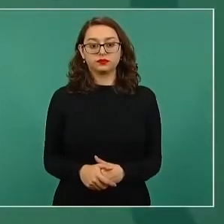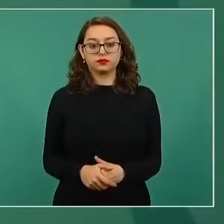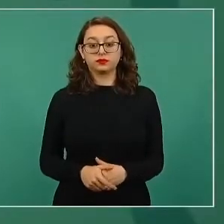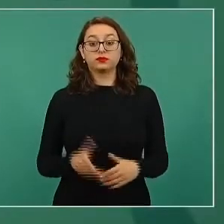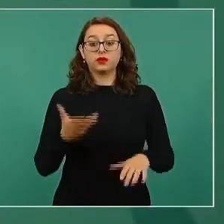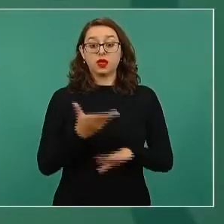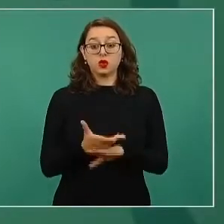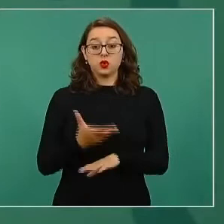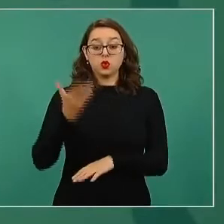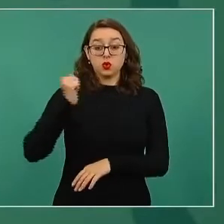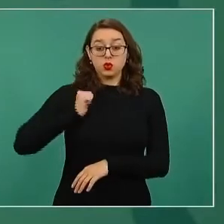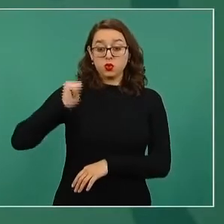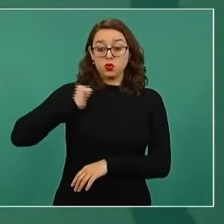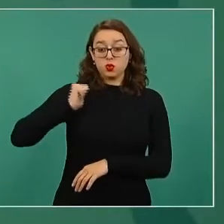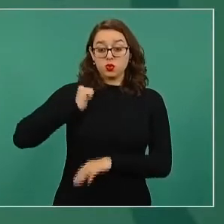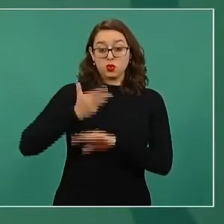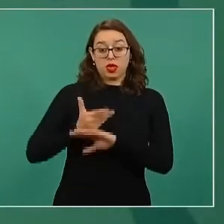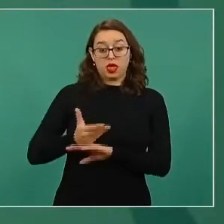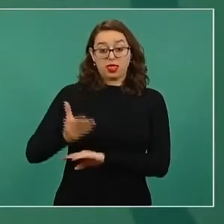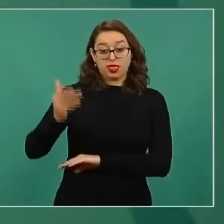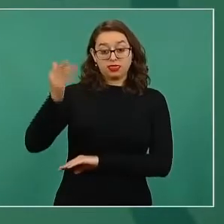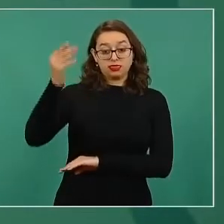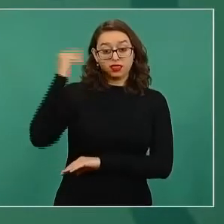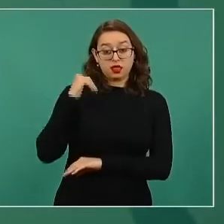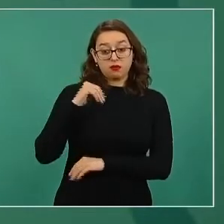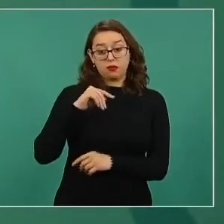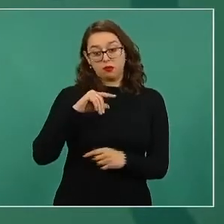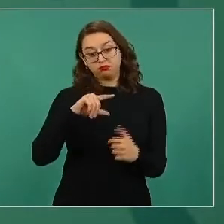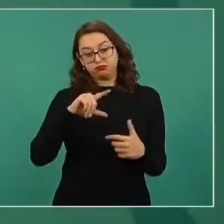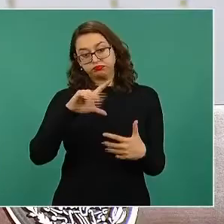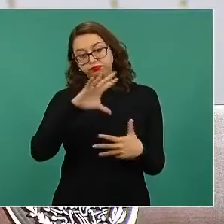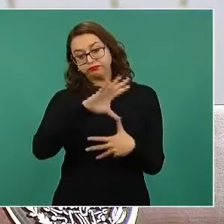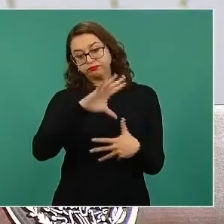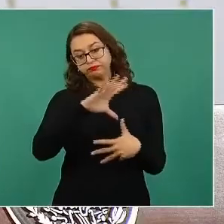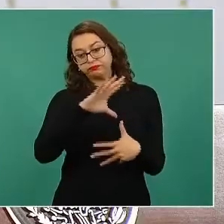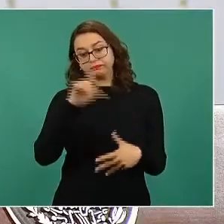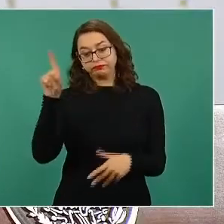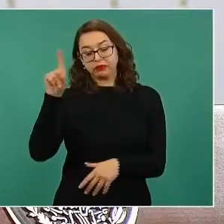vino Cortés o nos invadieron.